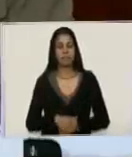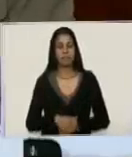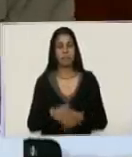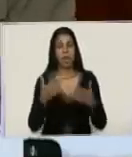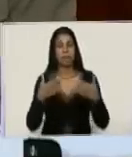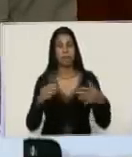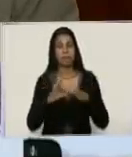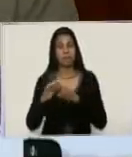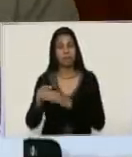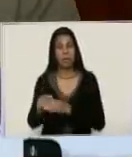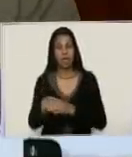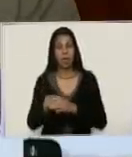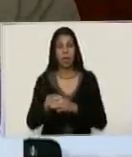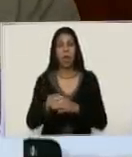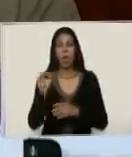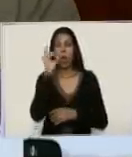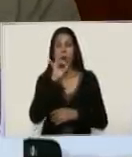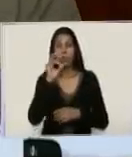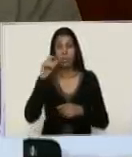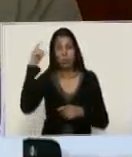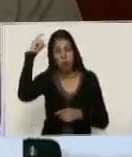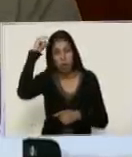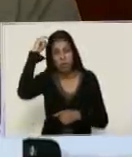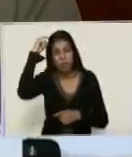agarre la oreja al cochino.